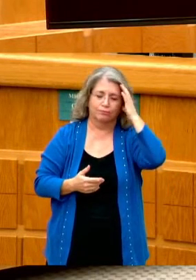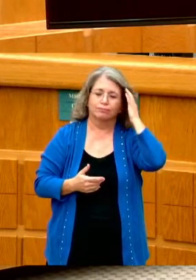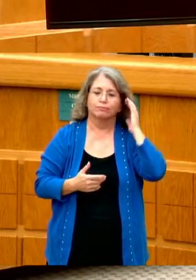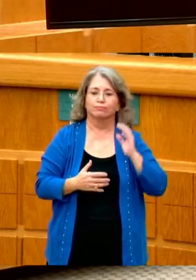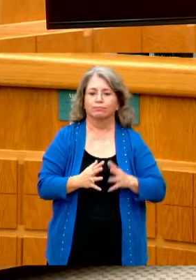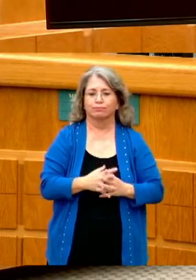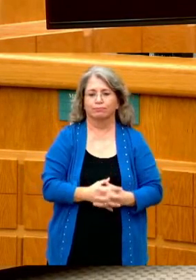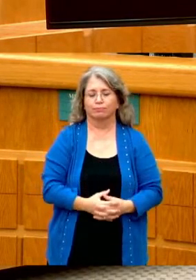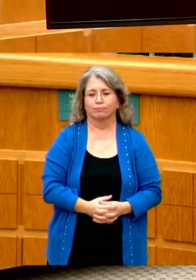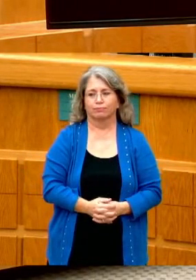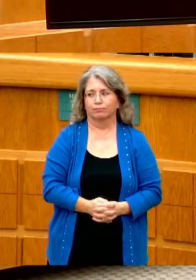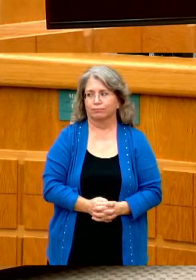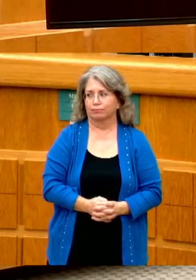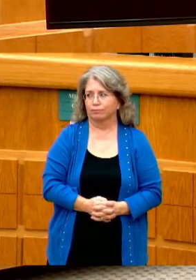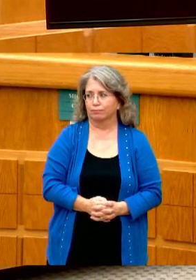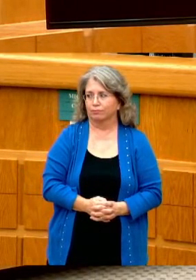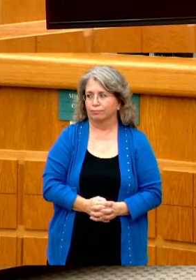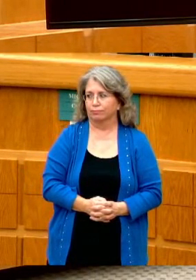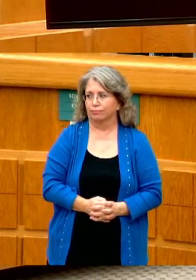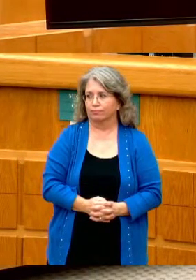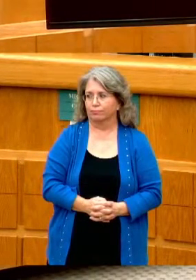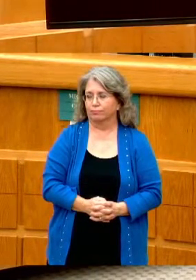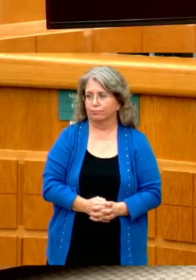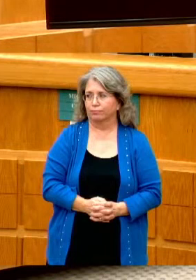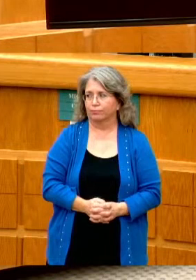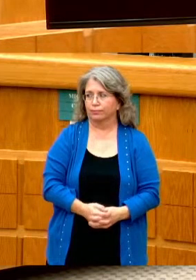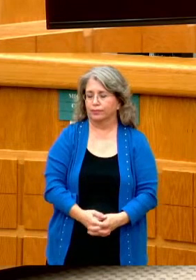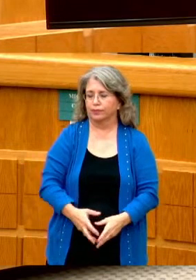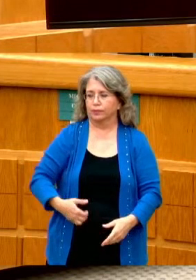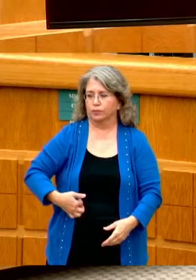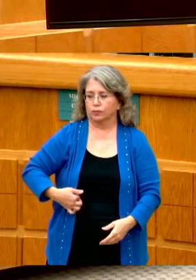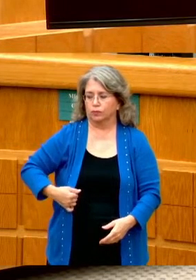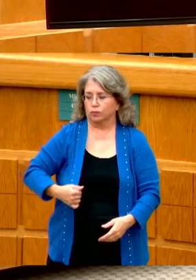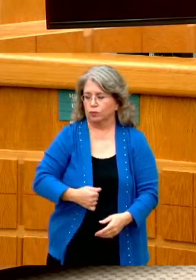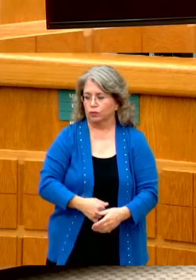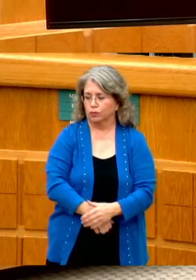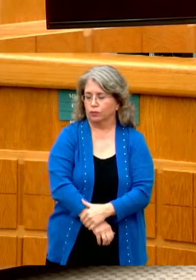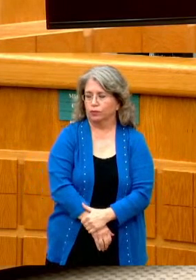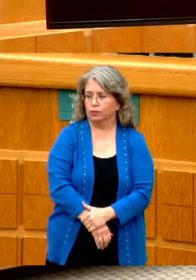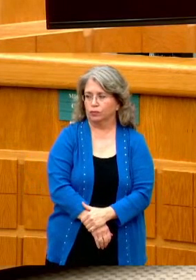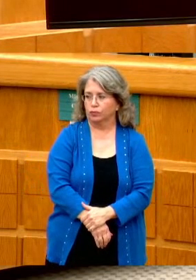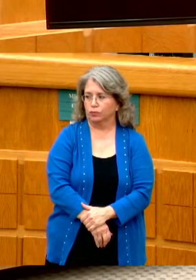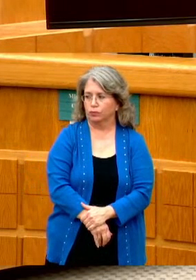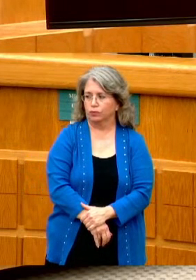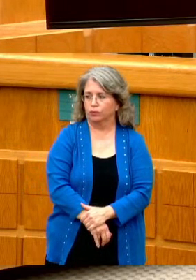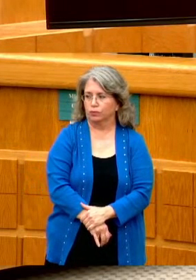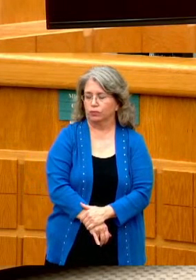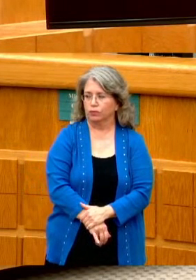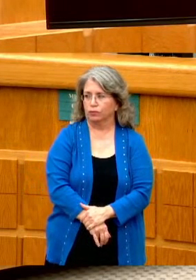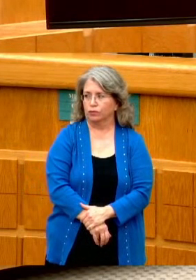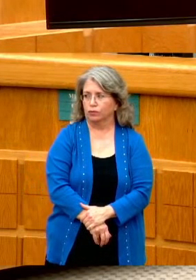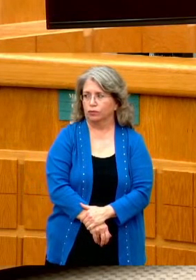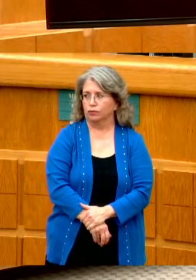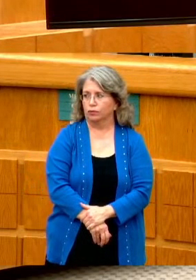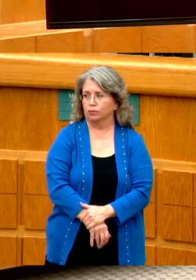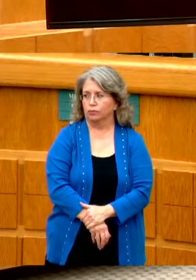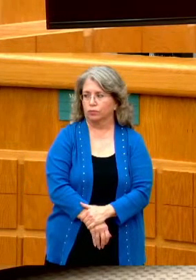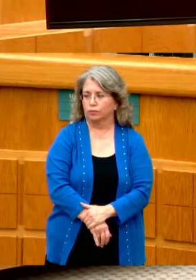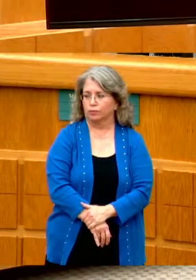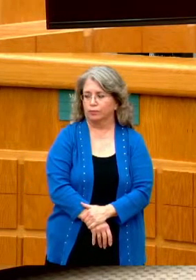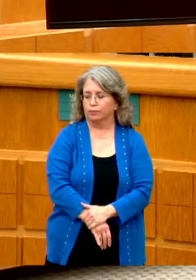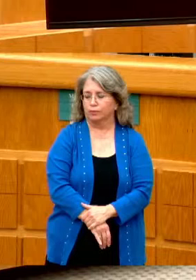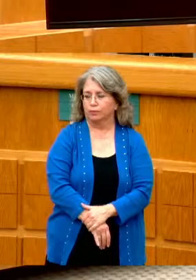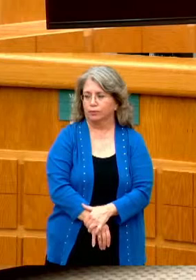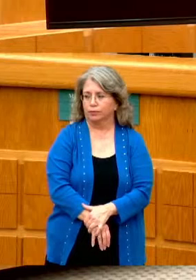enfermo con COVID-19? ¿Puedo vacunarme? Mientras esté enfermo, no se recomienda que reciba la vacuna. Una vez que se haya recuperado, puede recibir